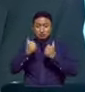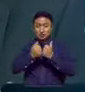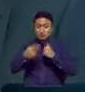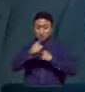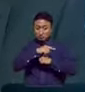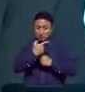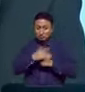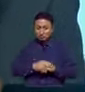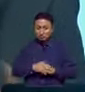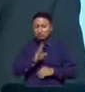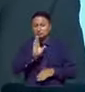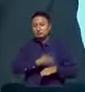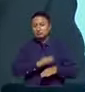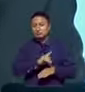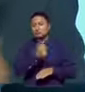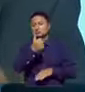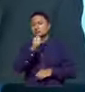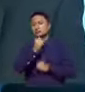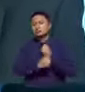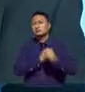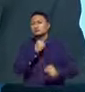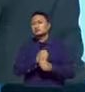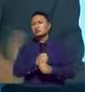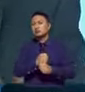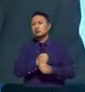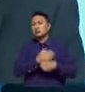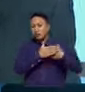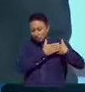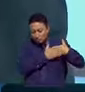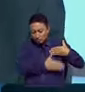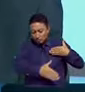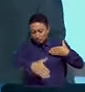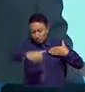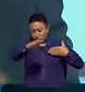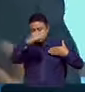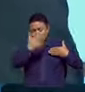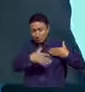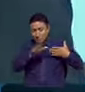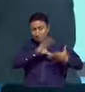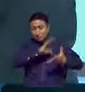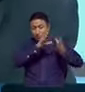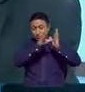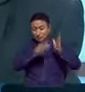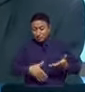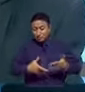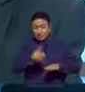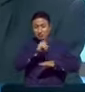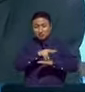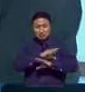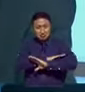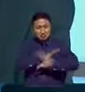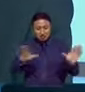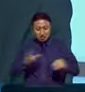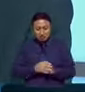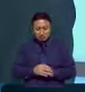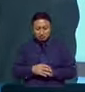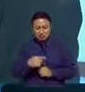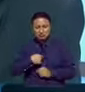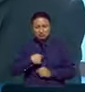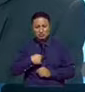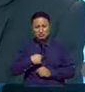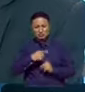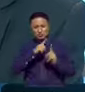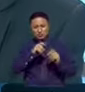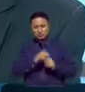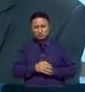eso. De 10 años luego del correísmo, de que no ha habido fiscalización, uno se pregunta si